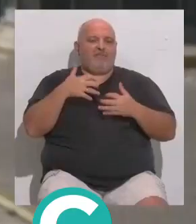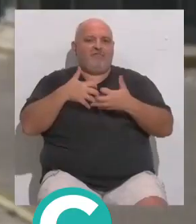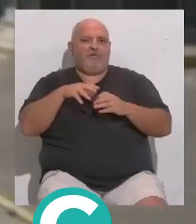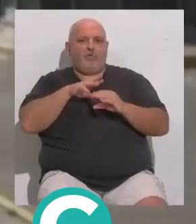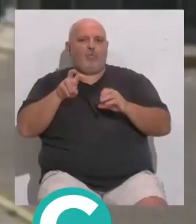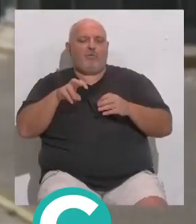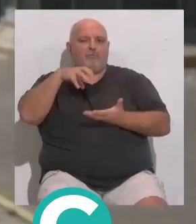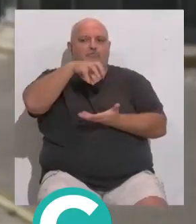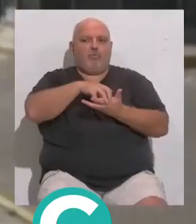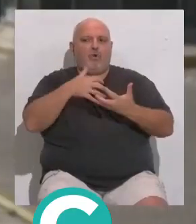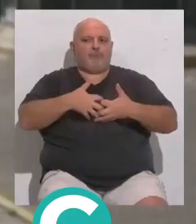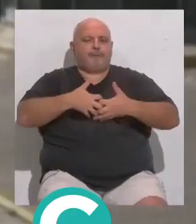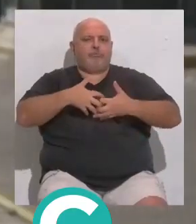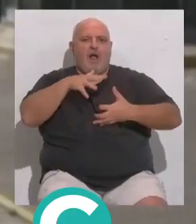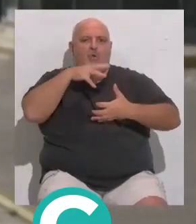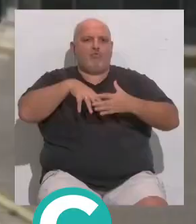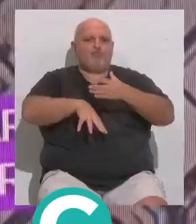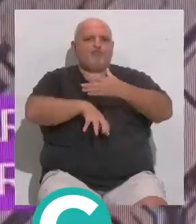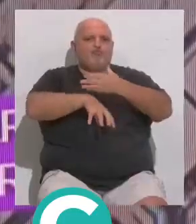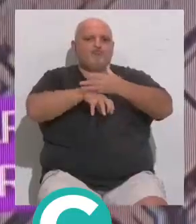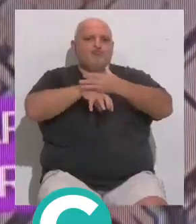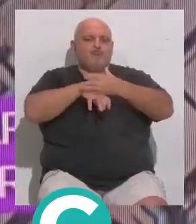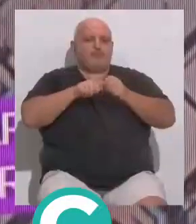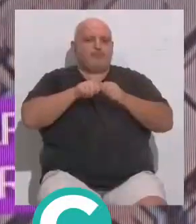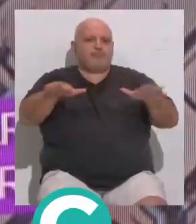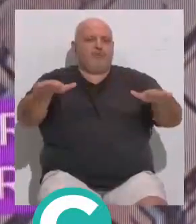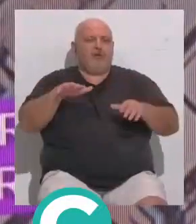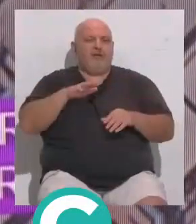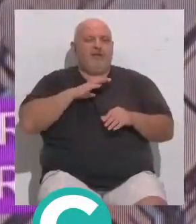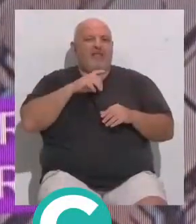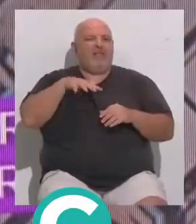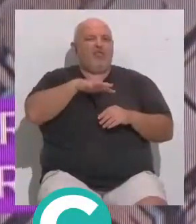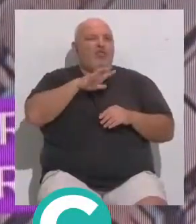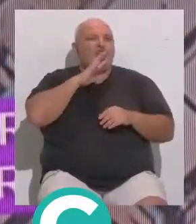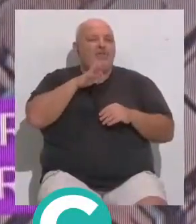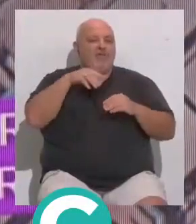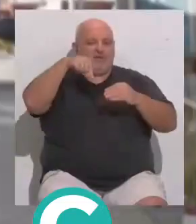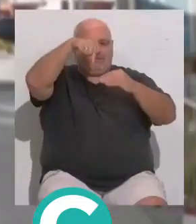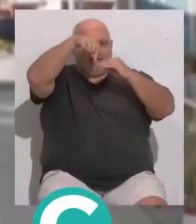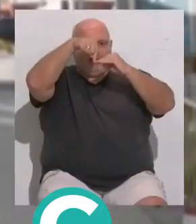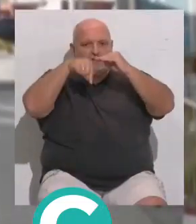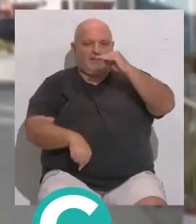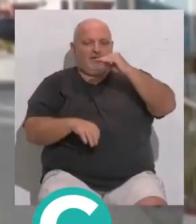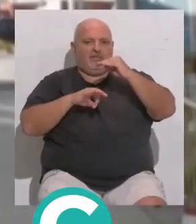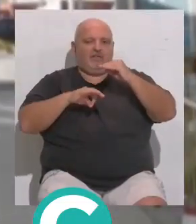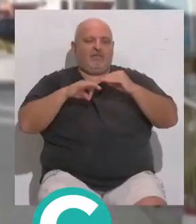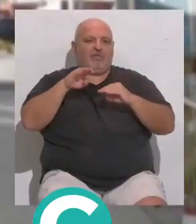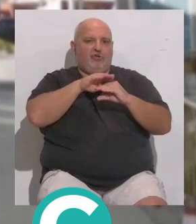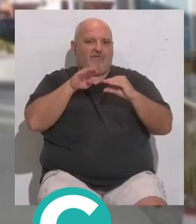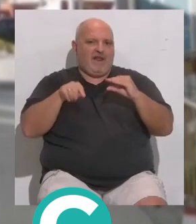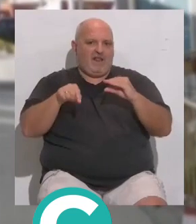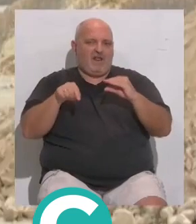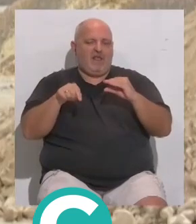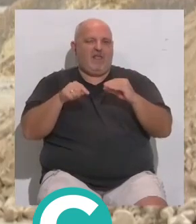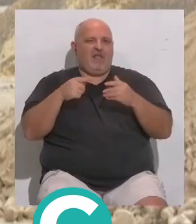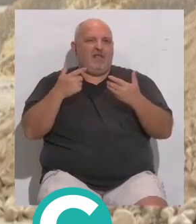la nueva estación de bombeo operativa en la ciudad. La EBAR número 14 está ubicada en el subsuelo del perímetro del recinto interior y viene a